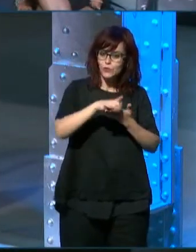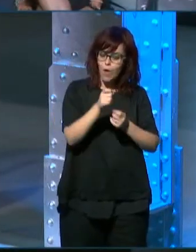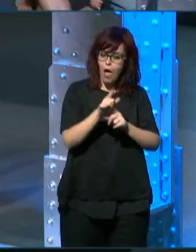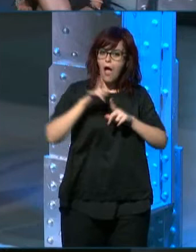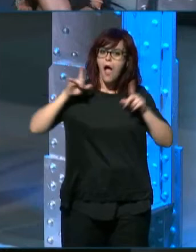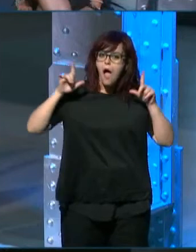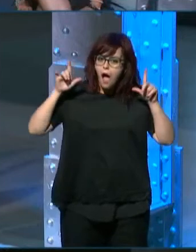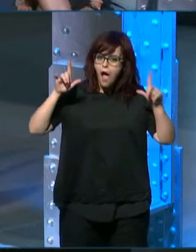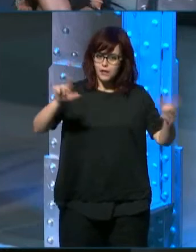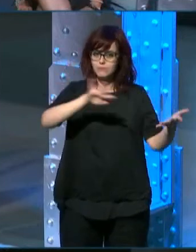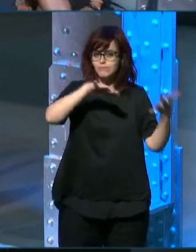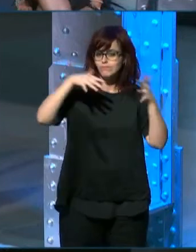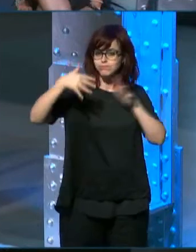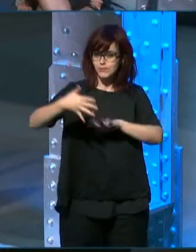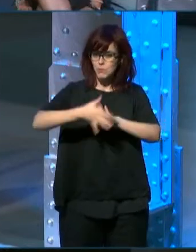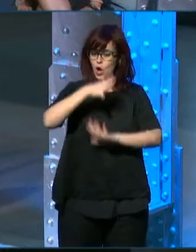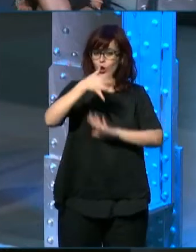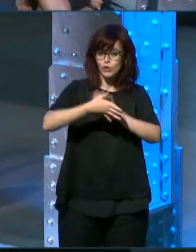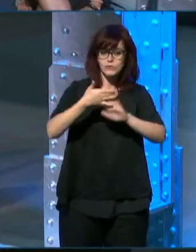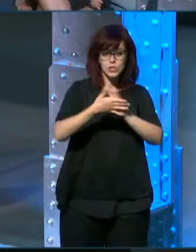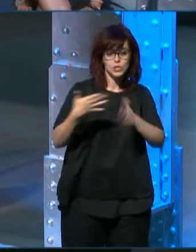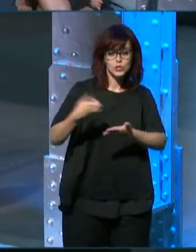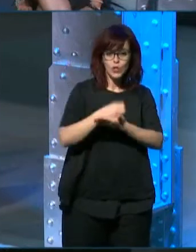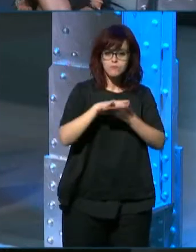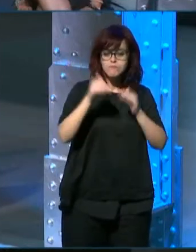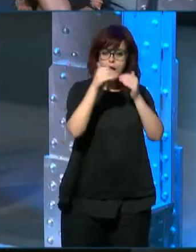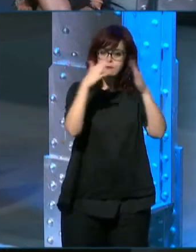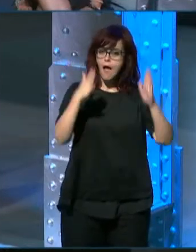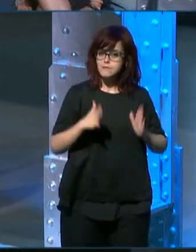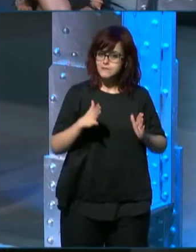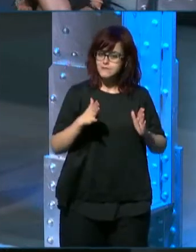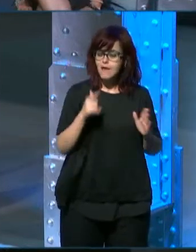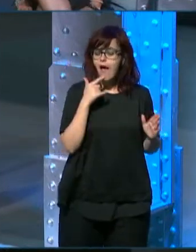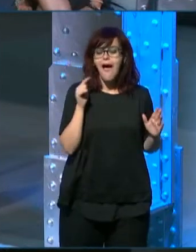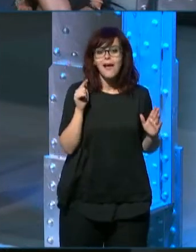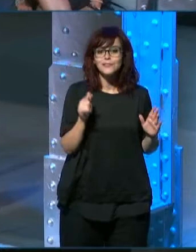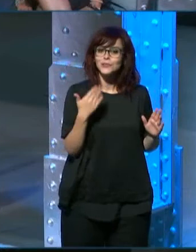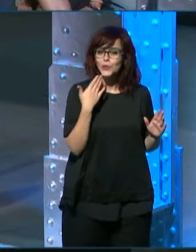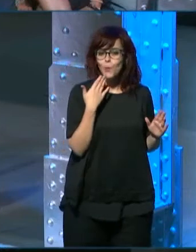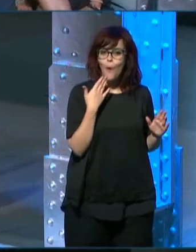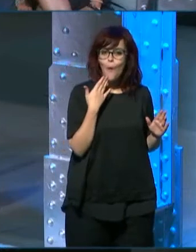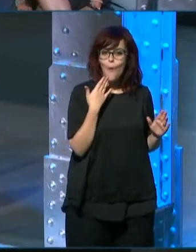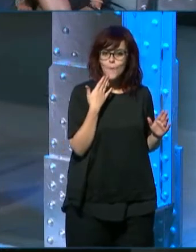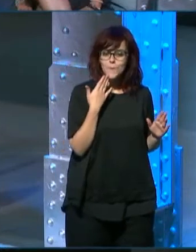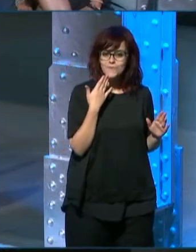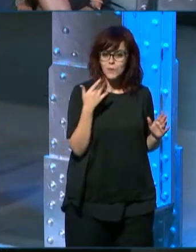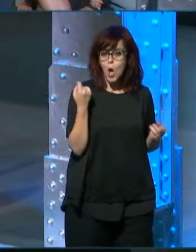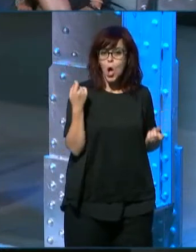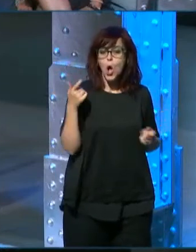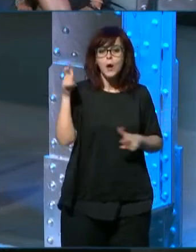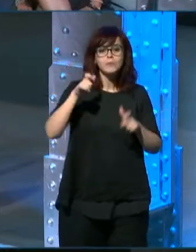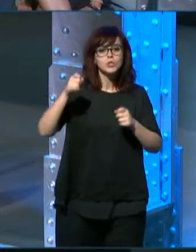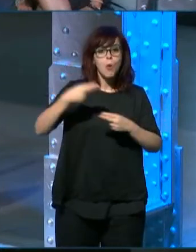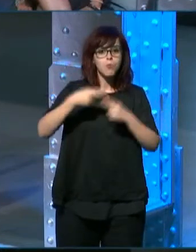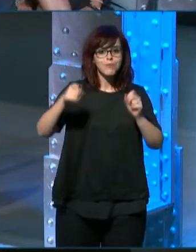decir, porque todos los que estamos aquí estamos en nuestra casa y tal, y allí no somos personajes públicos, que